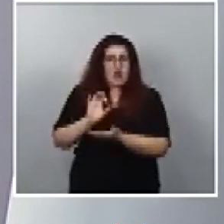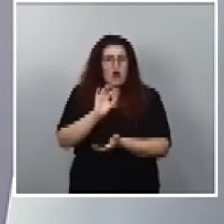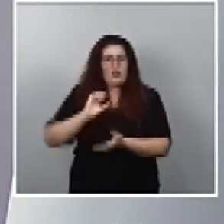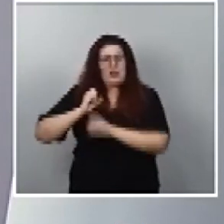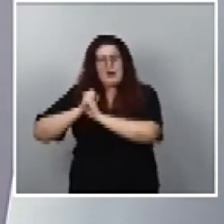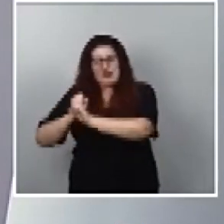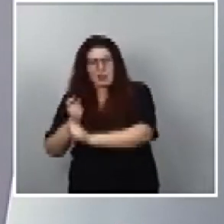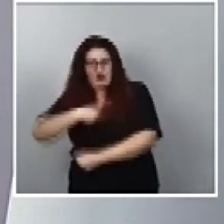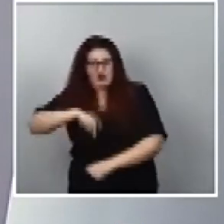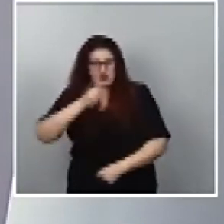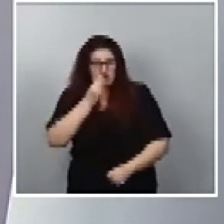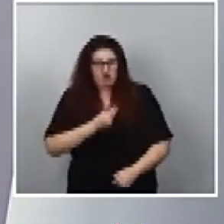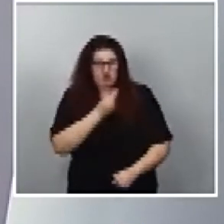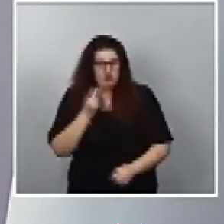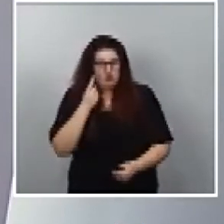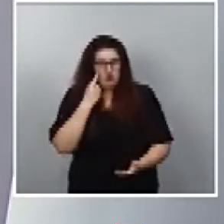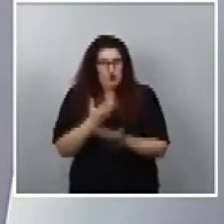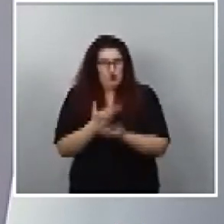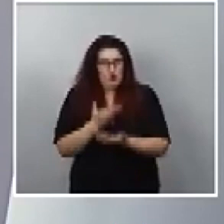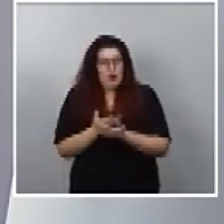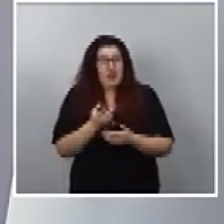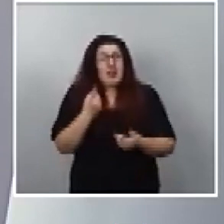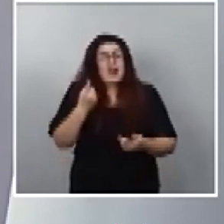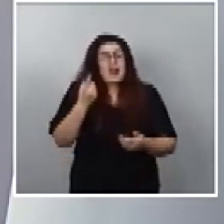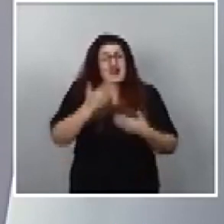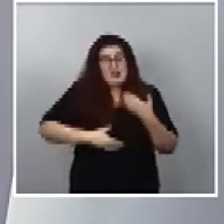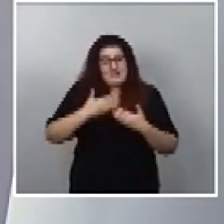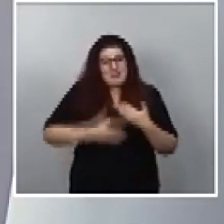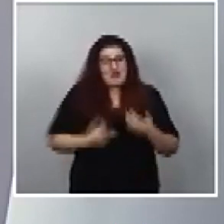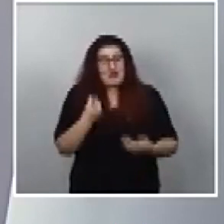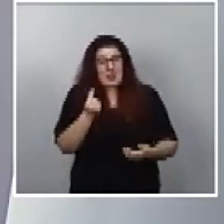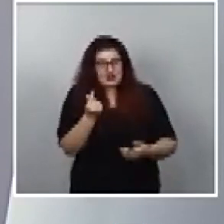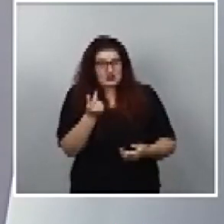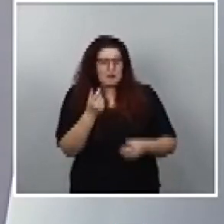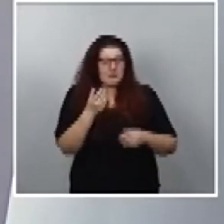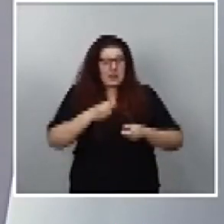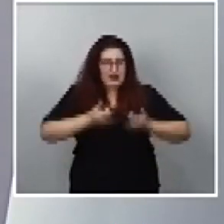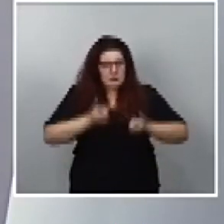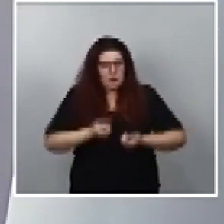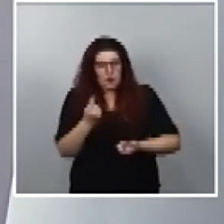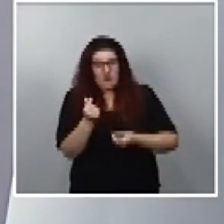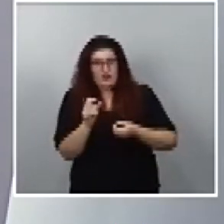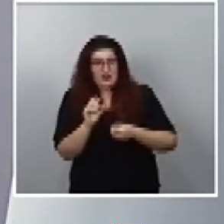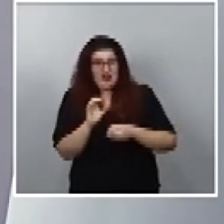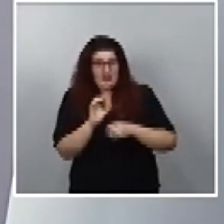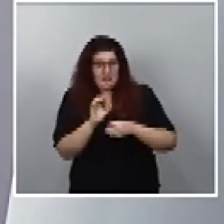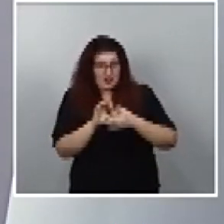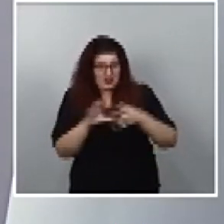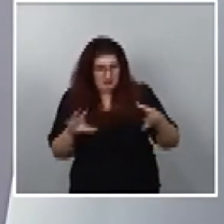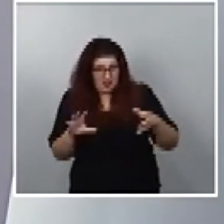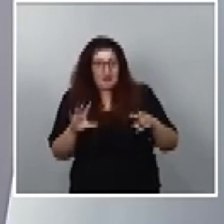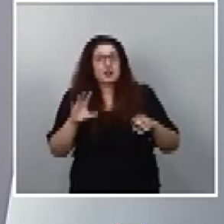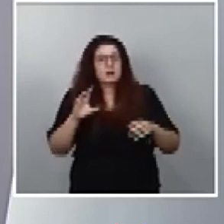dependencia este límite de gasto no financiero total incluyendo fondos europeos alcanzaría